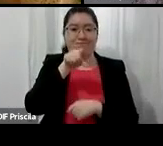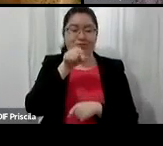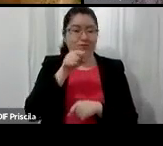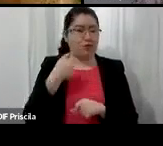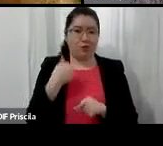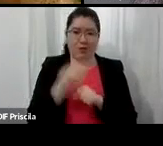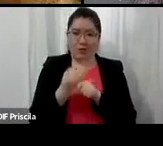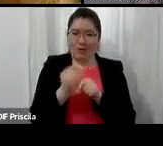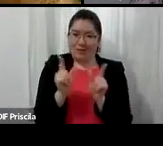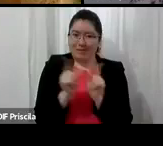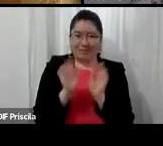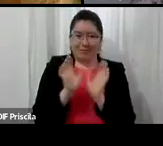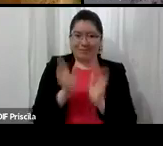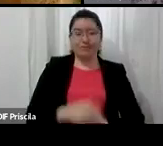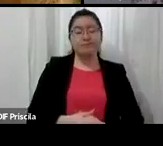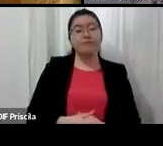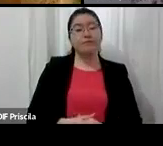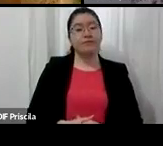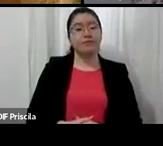podría dejar.